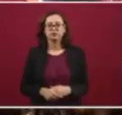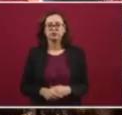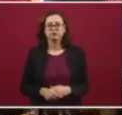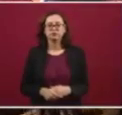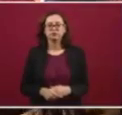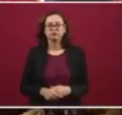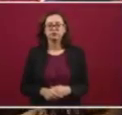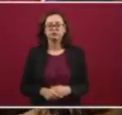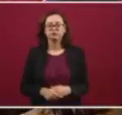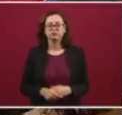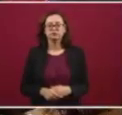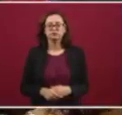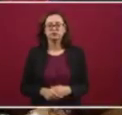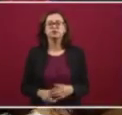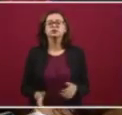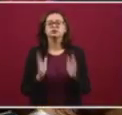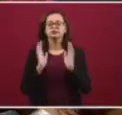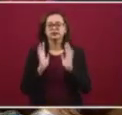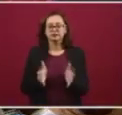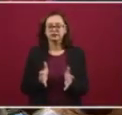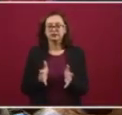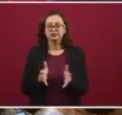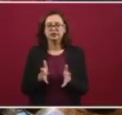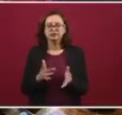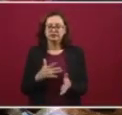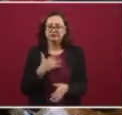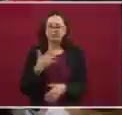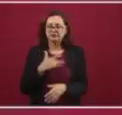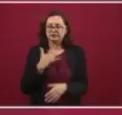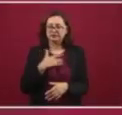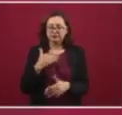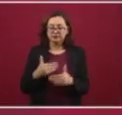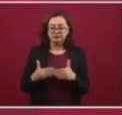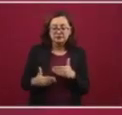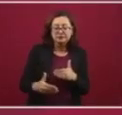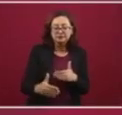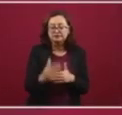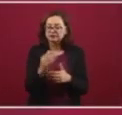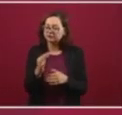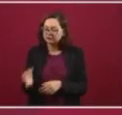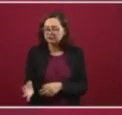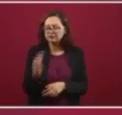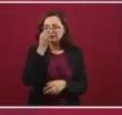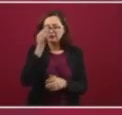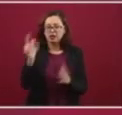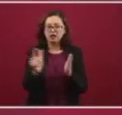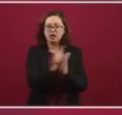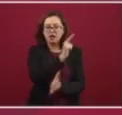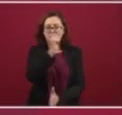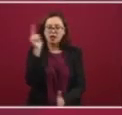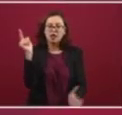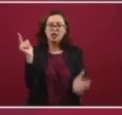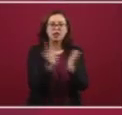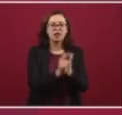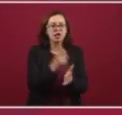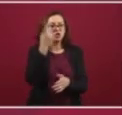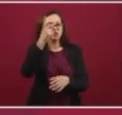por aprobarse en definitiva la ley de extinción de dominio para